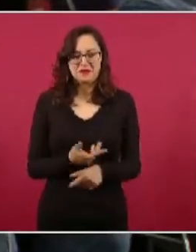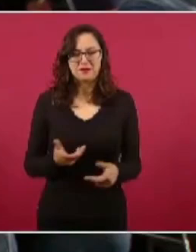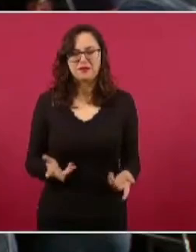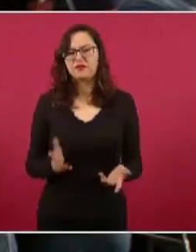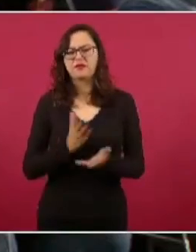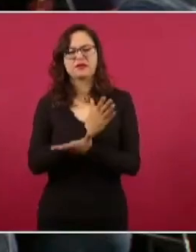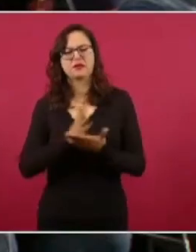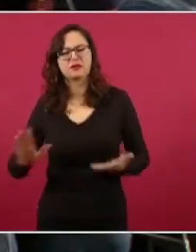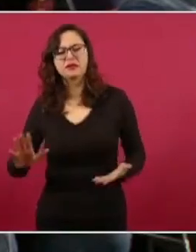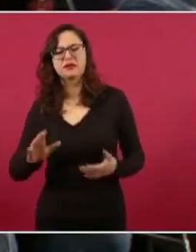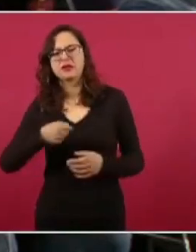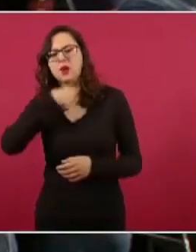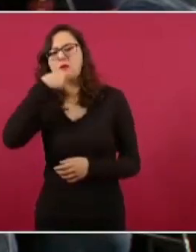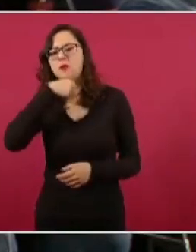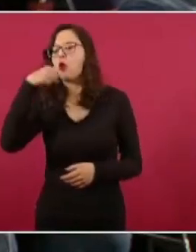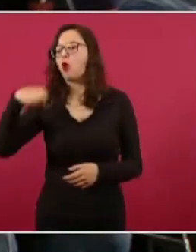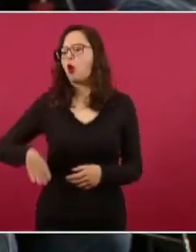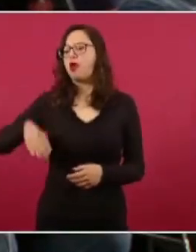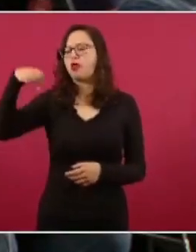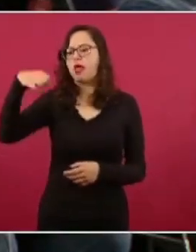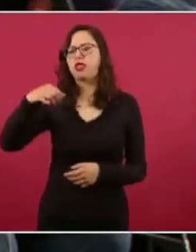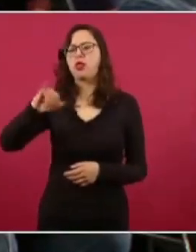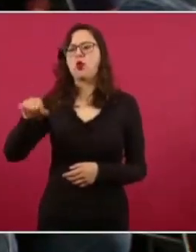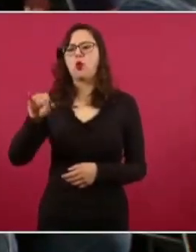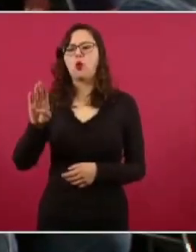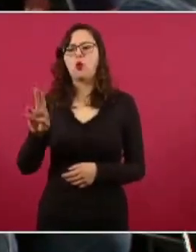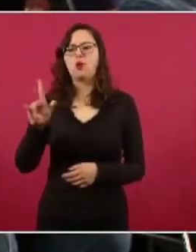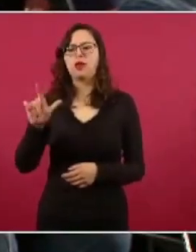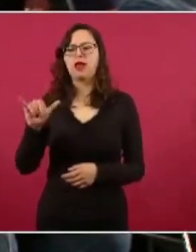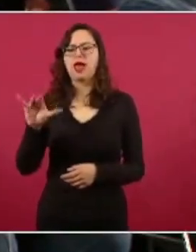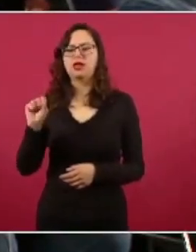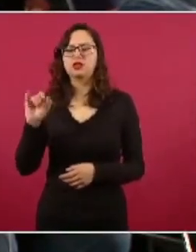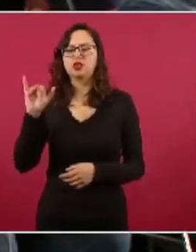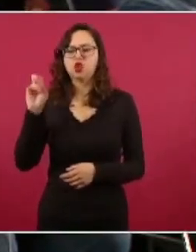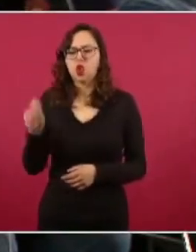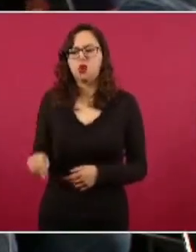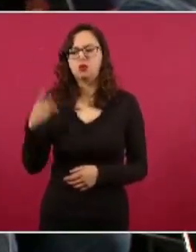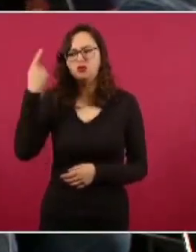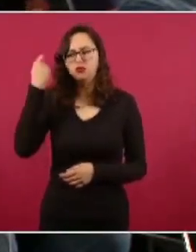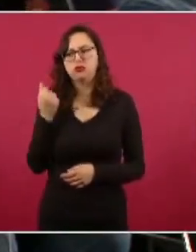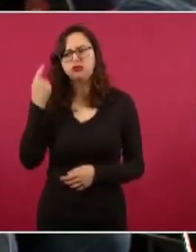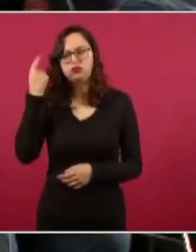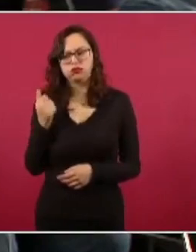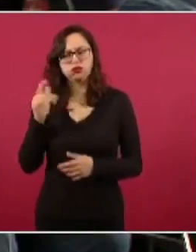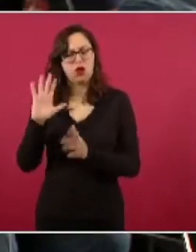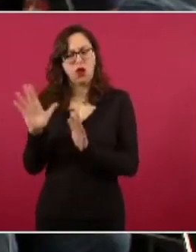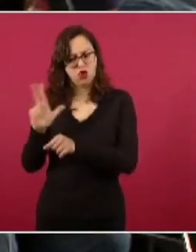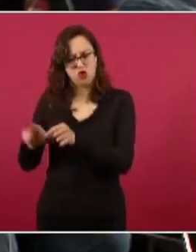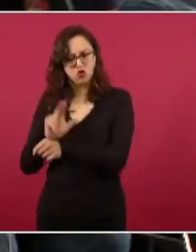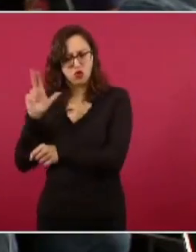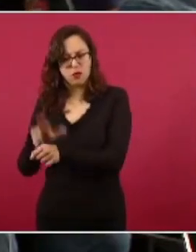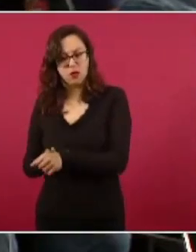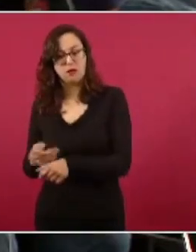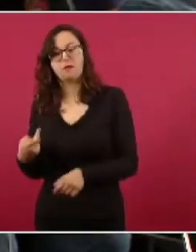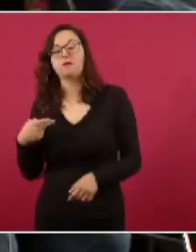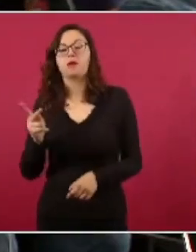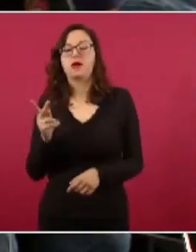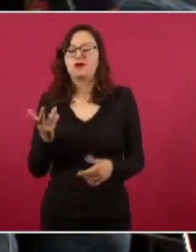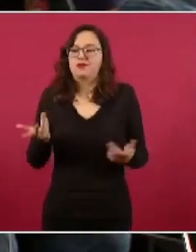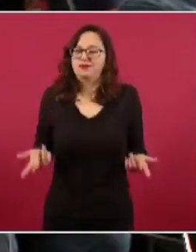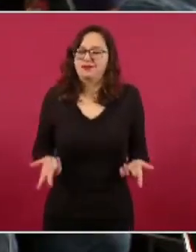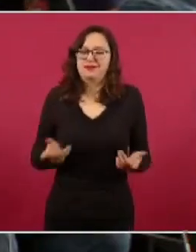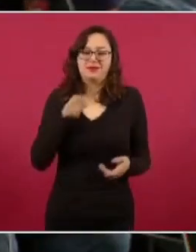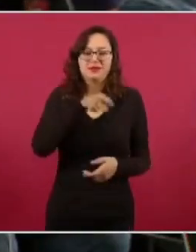mexicanas tienen derecho a la jubilación, pero en el caso de la pensión vitalicia, pues es otra cosa. Es una prebenda que por 4, 5, 6 años que